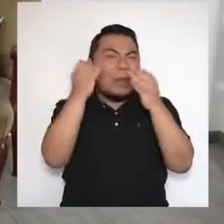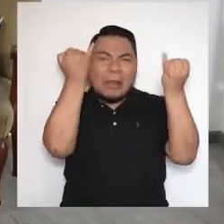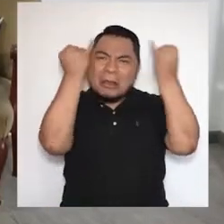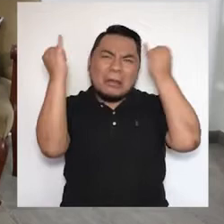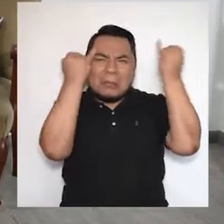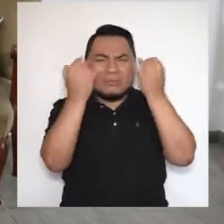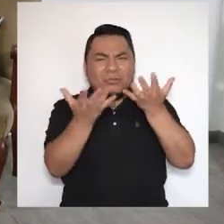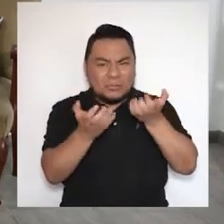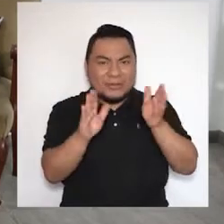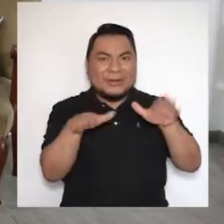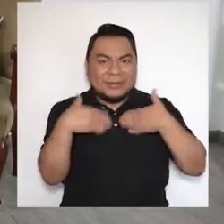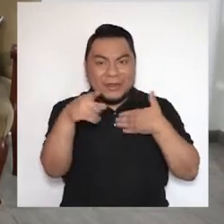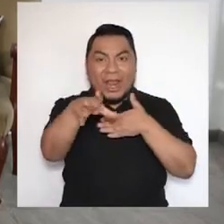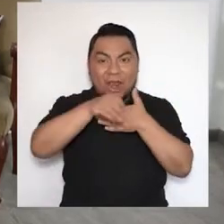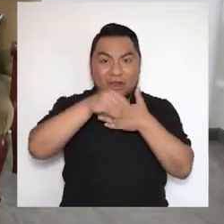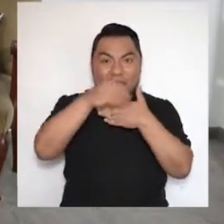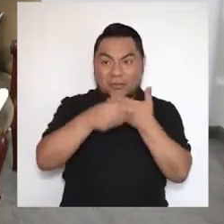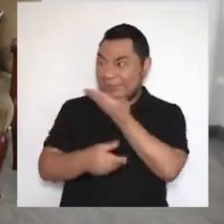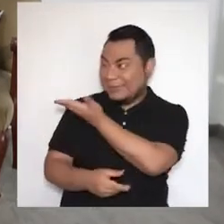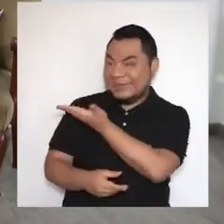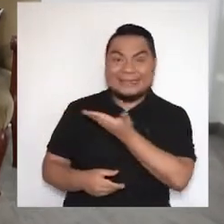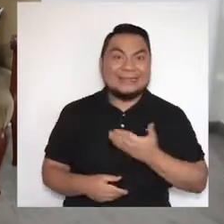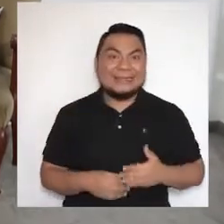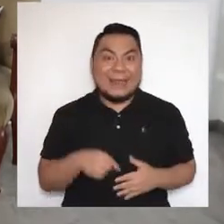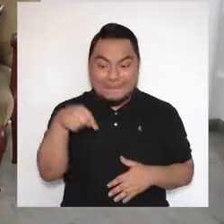y como quieran. A ver.